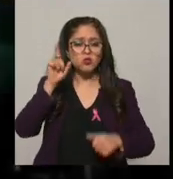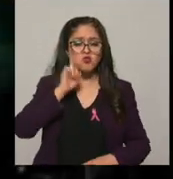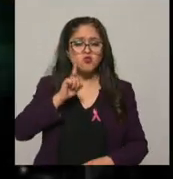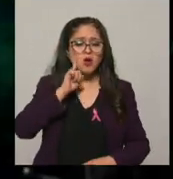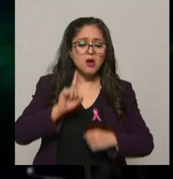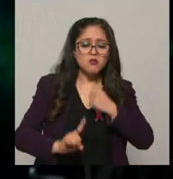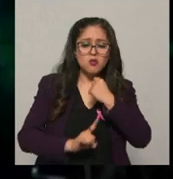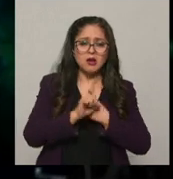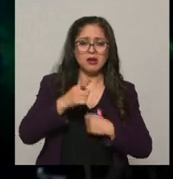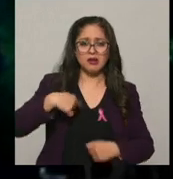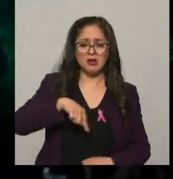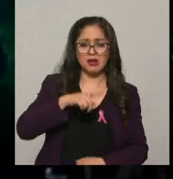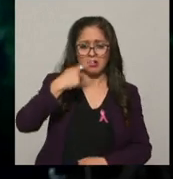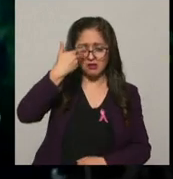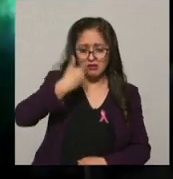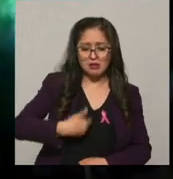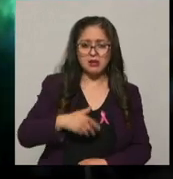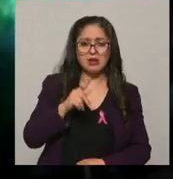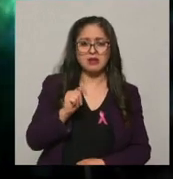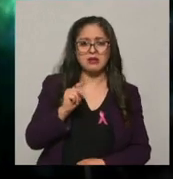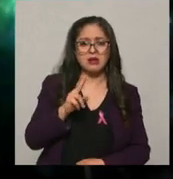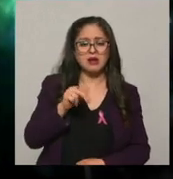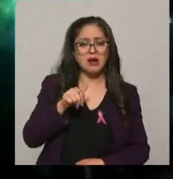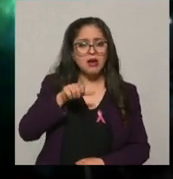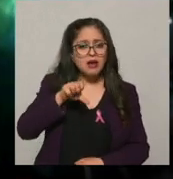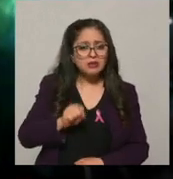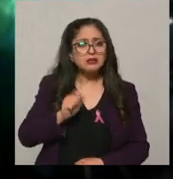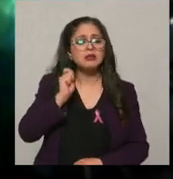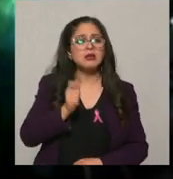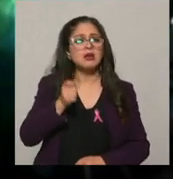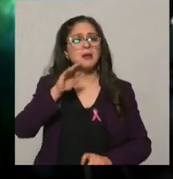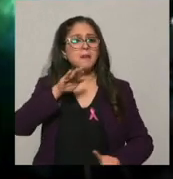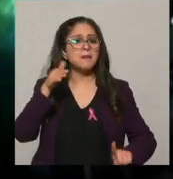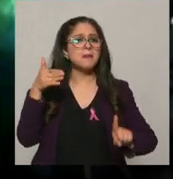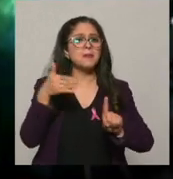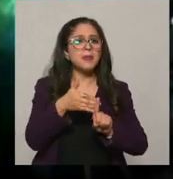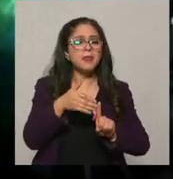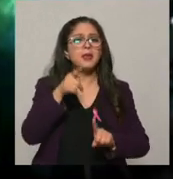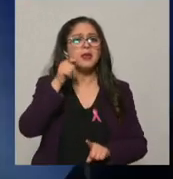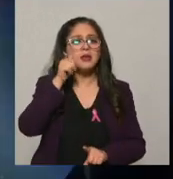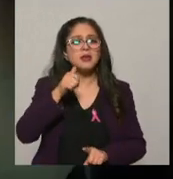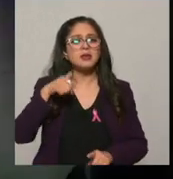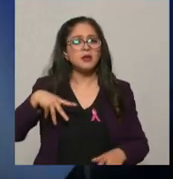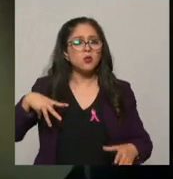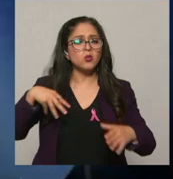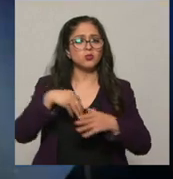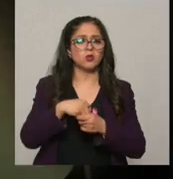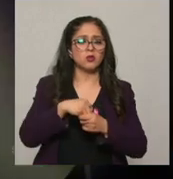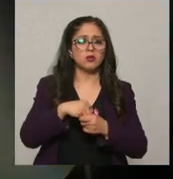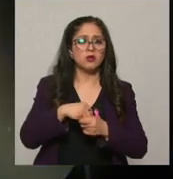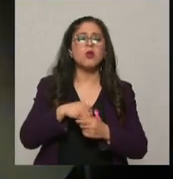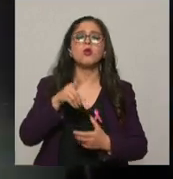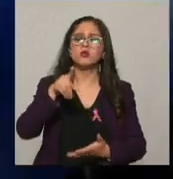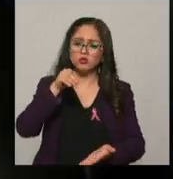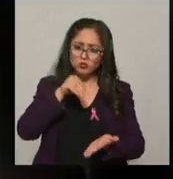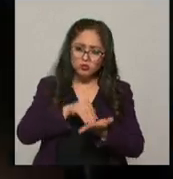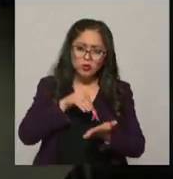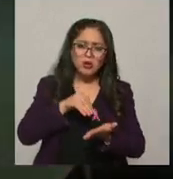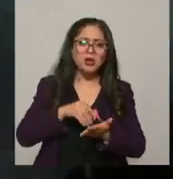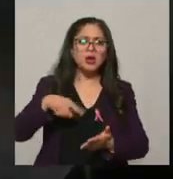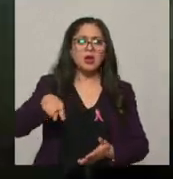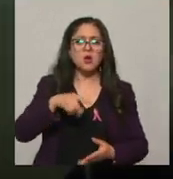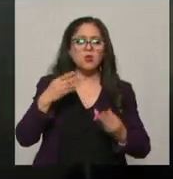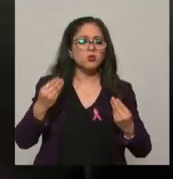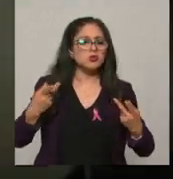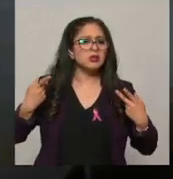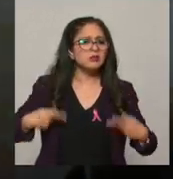trans es un problema que tiene que verse desde una perspectiva de inclusión. Todavía hemos visto que hay resistencias